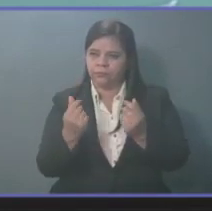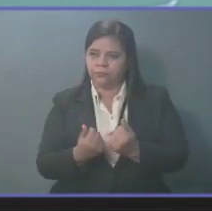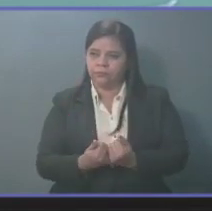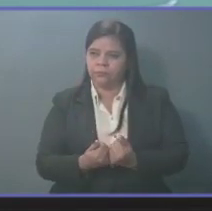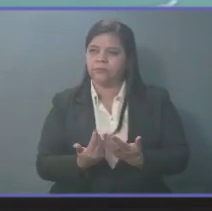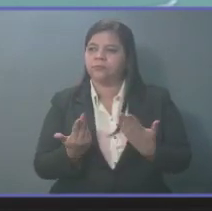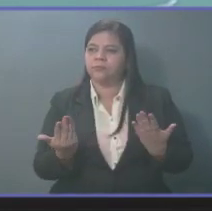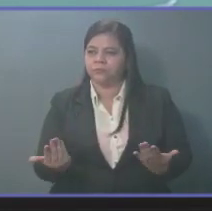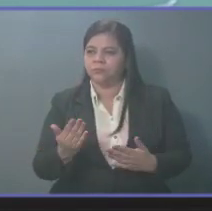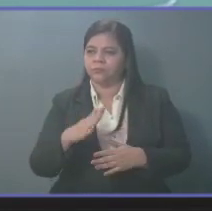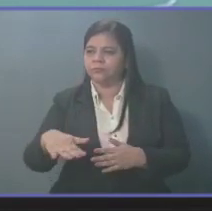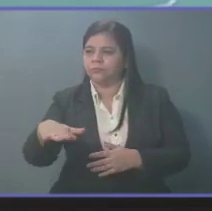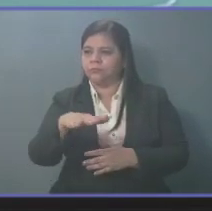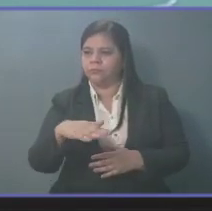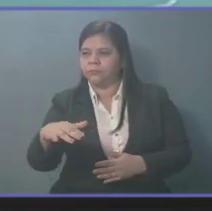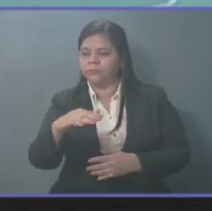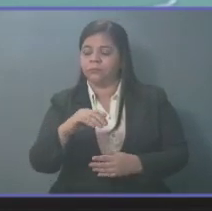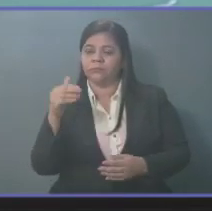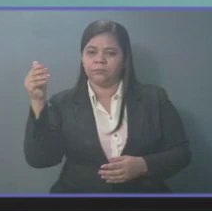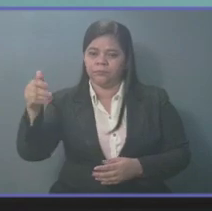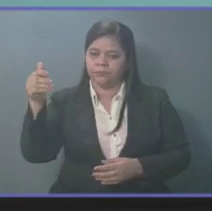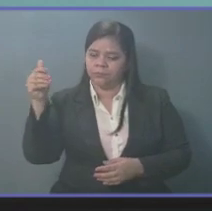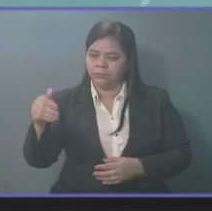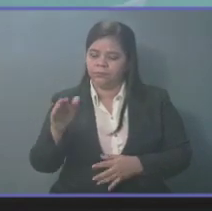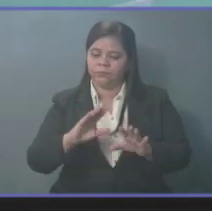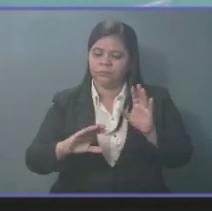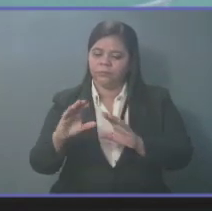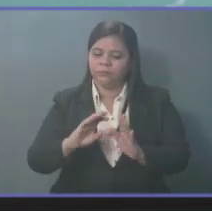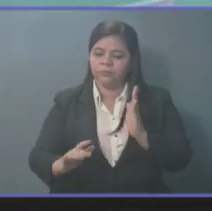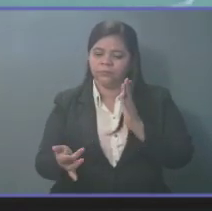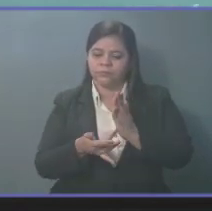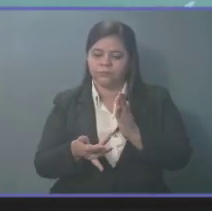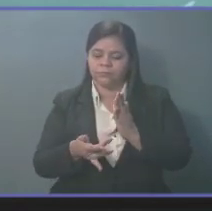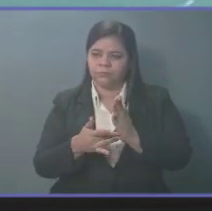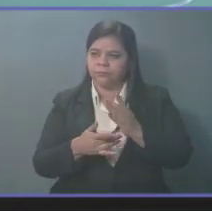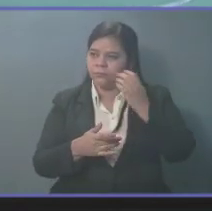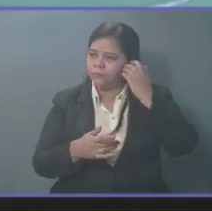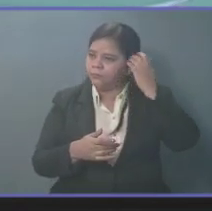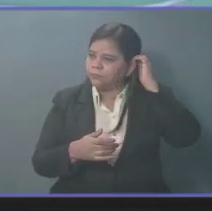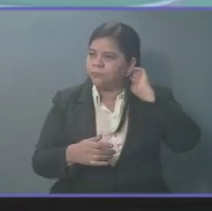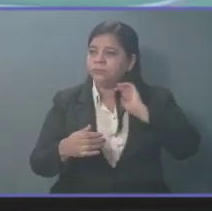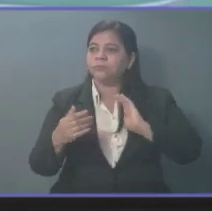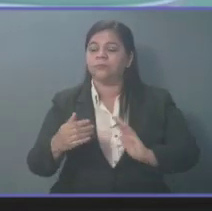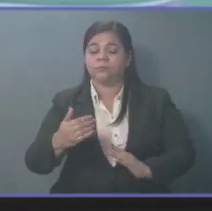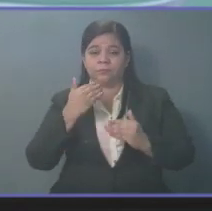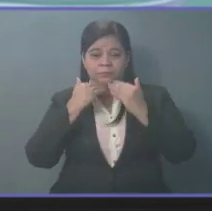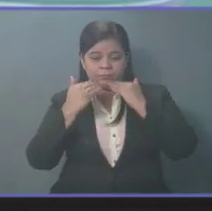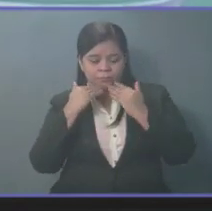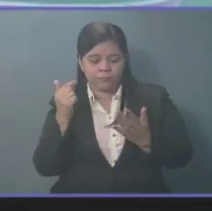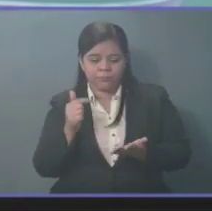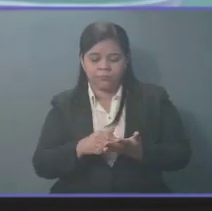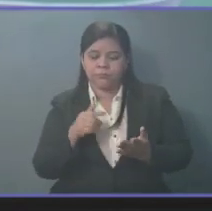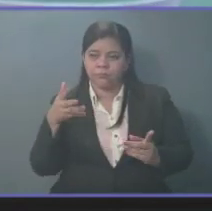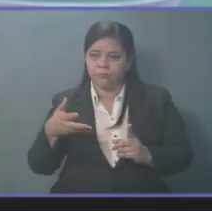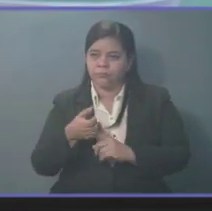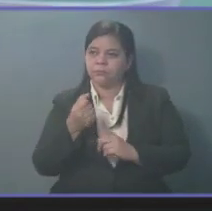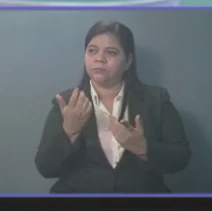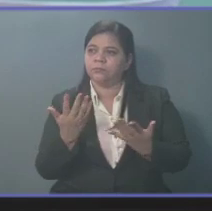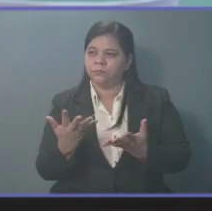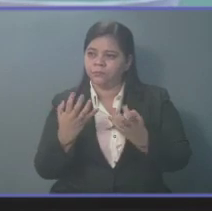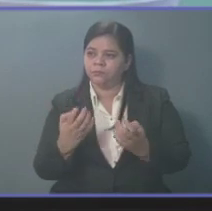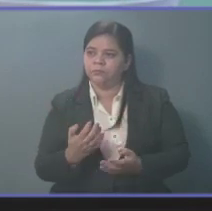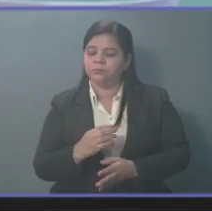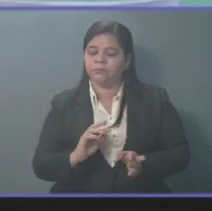en la parte correspondiente al ramo de Educación, Ciencia y Tecnología. Se explica en la iniciativa que tiene por objeto se modifique